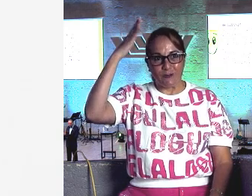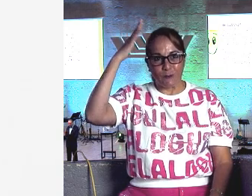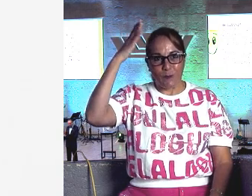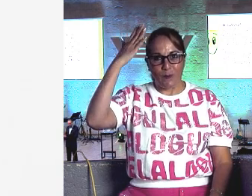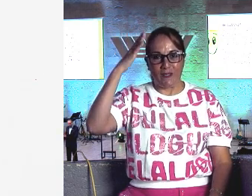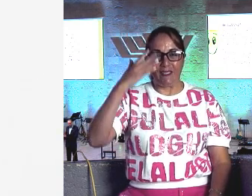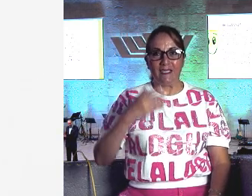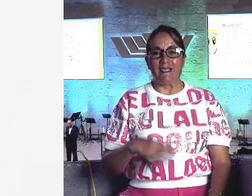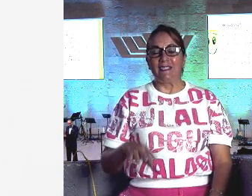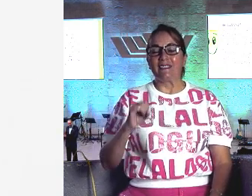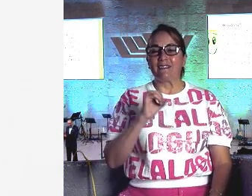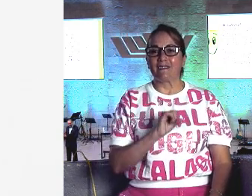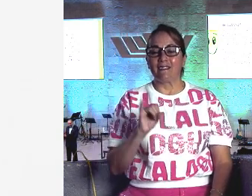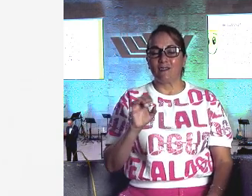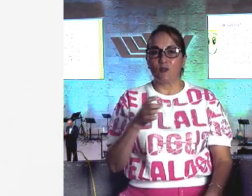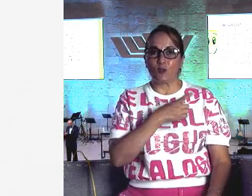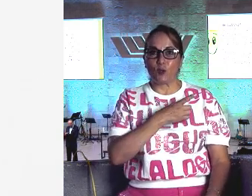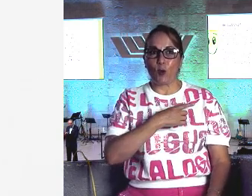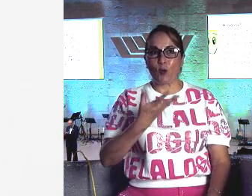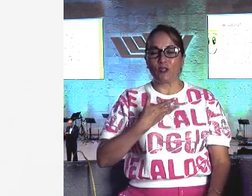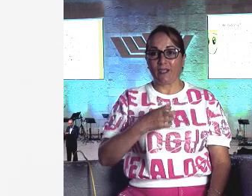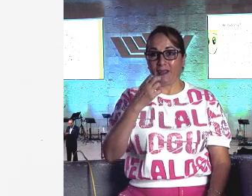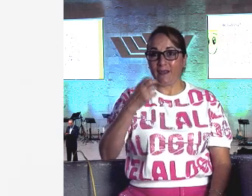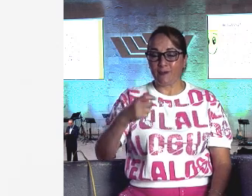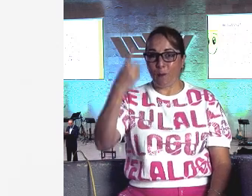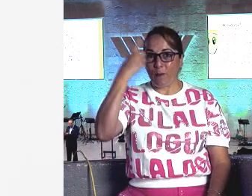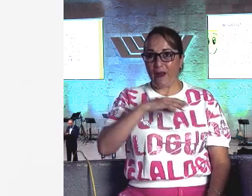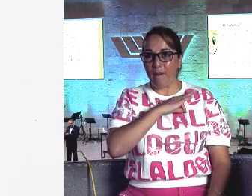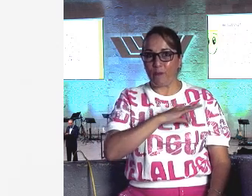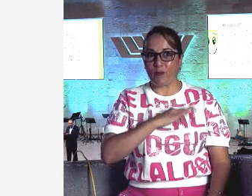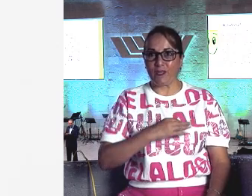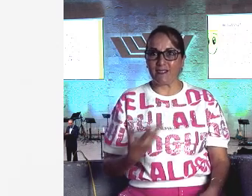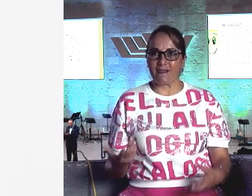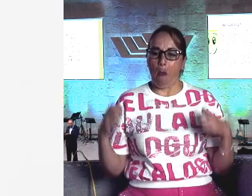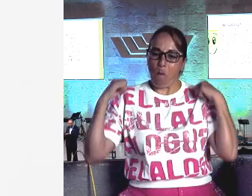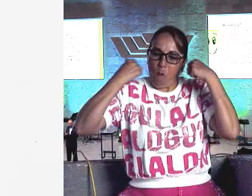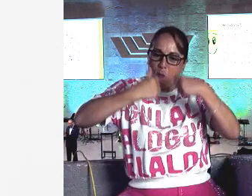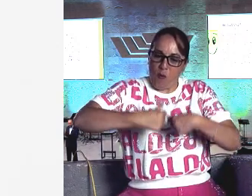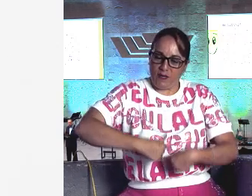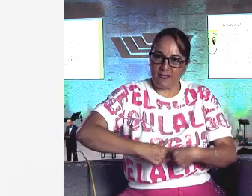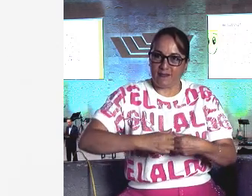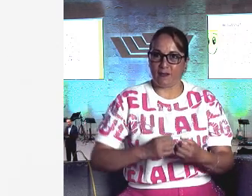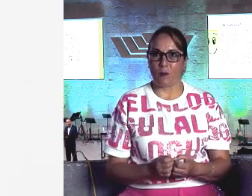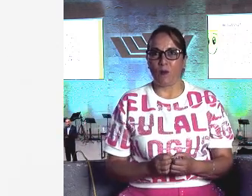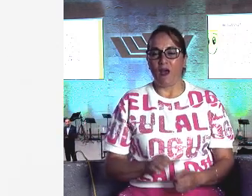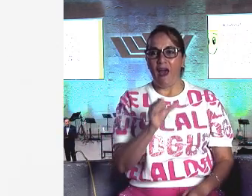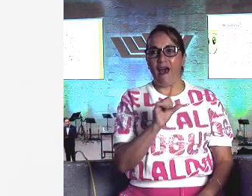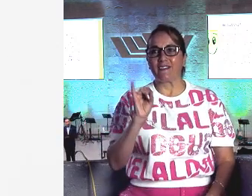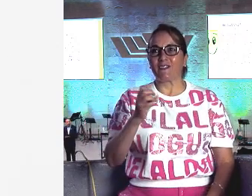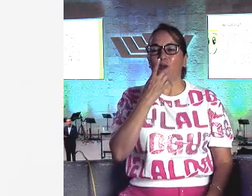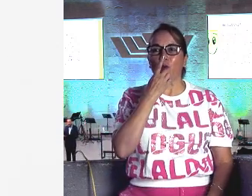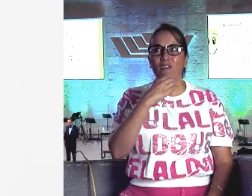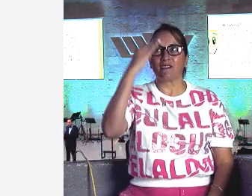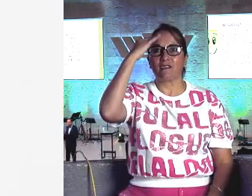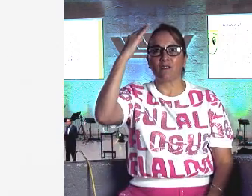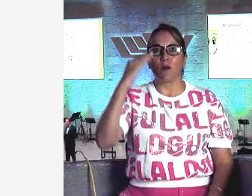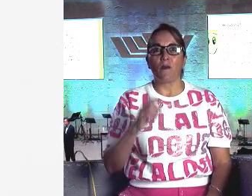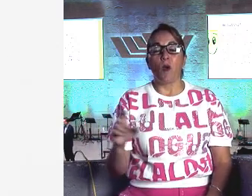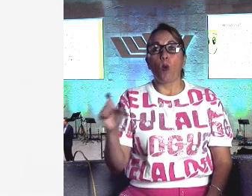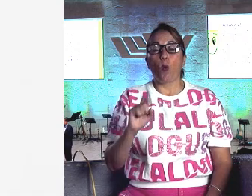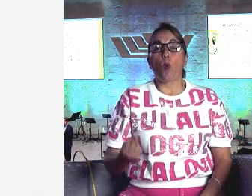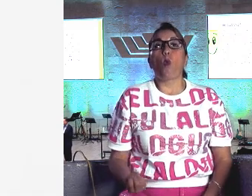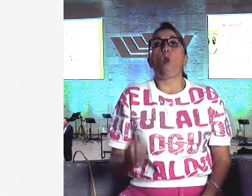tiene para cubrirse? Y si él me pide ayuda, yo lo atenderé porque soy misericordioso. Pero ¿cuántas